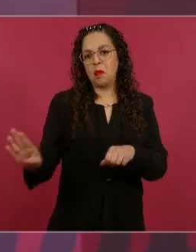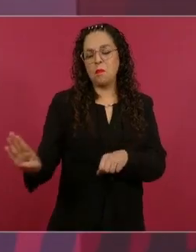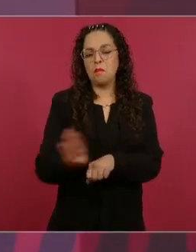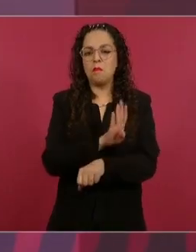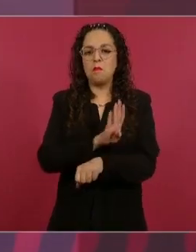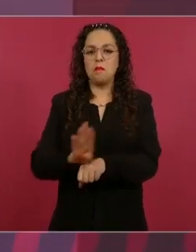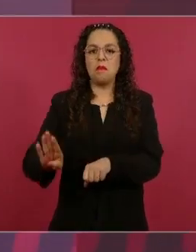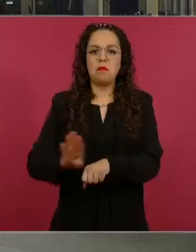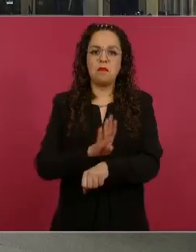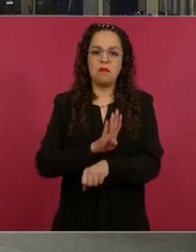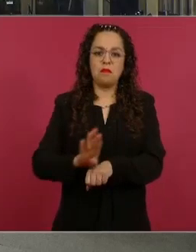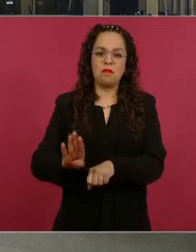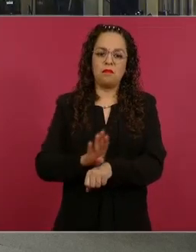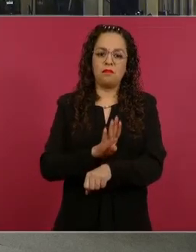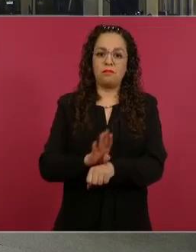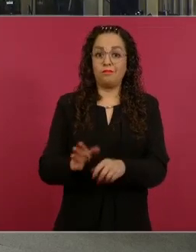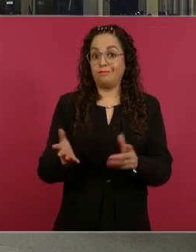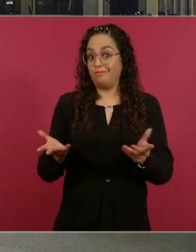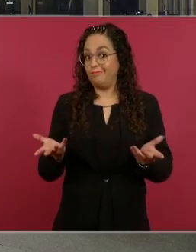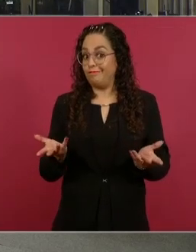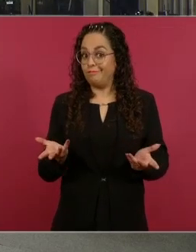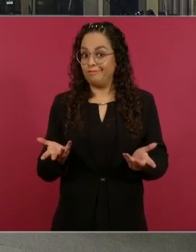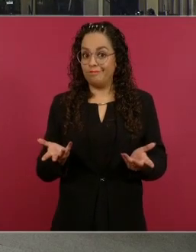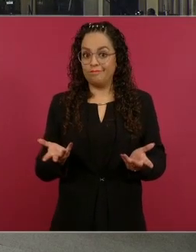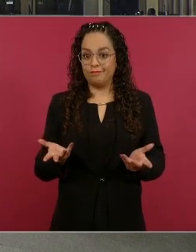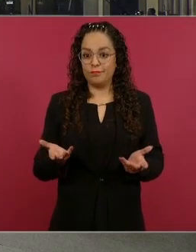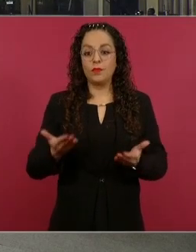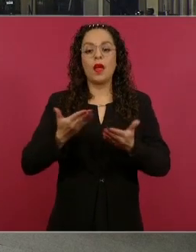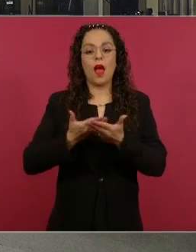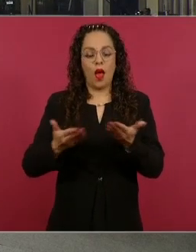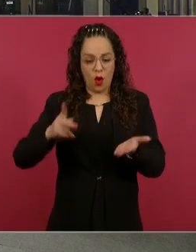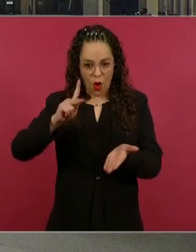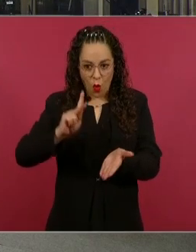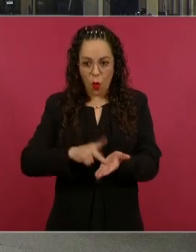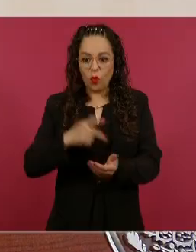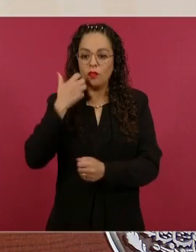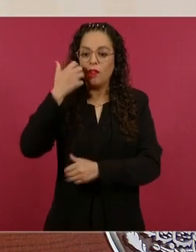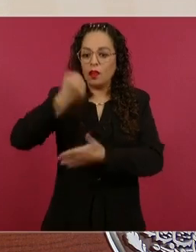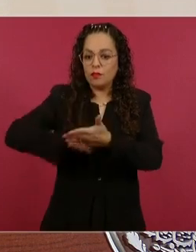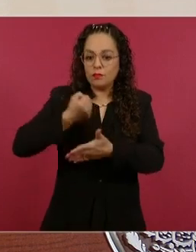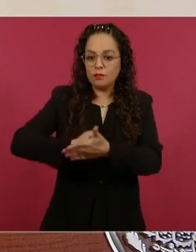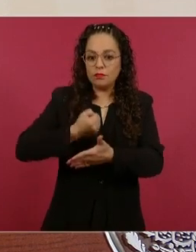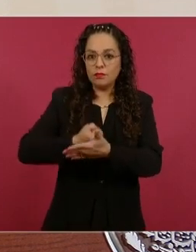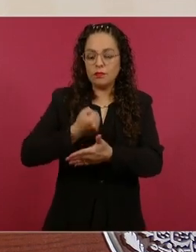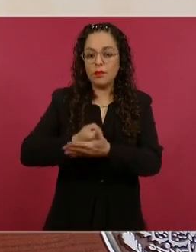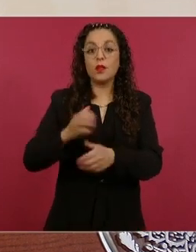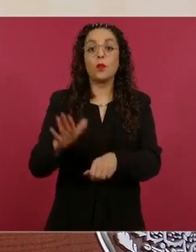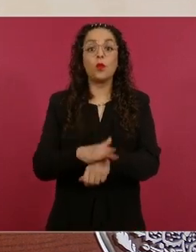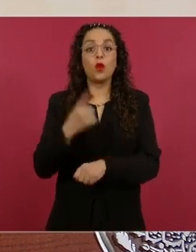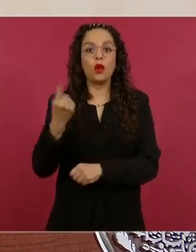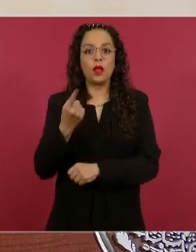Y ahora están dando la batalla porque no quieren.